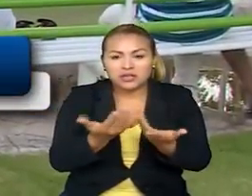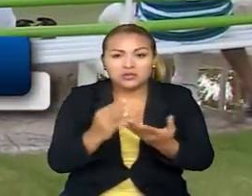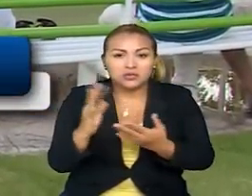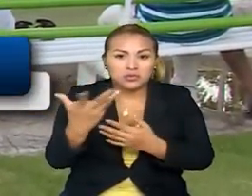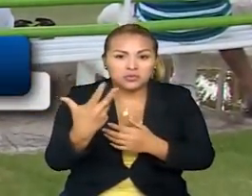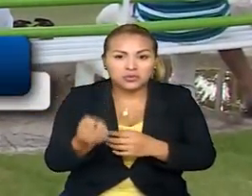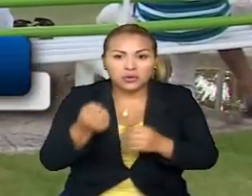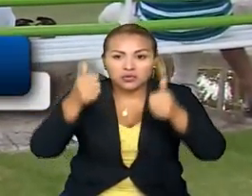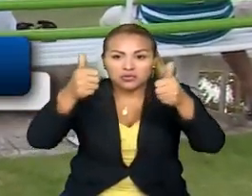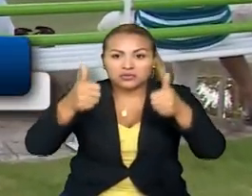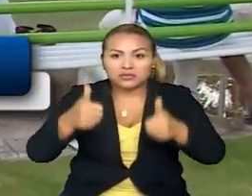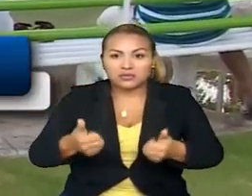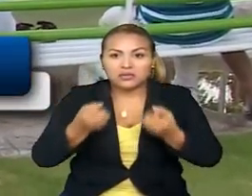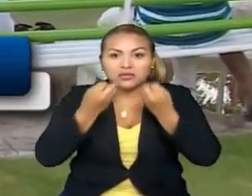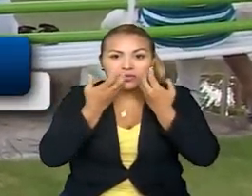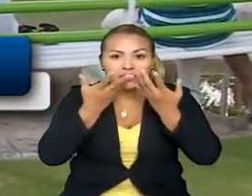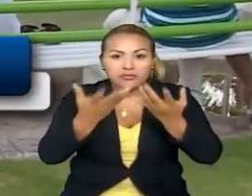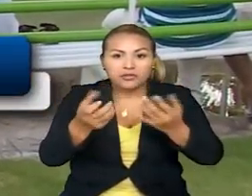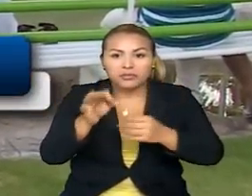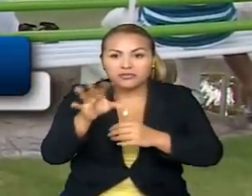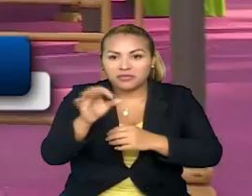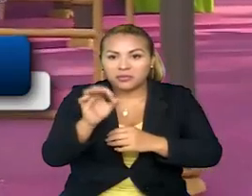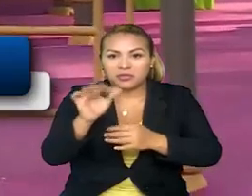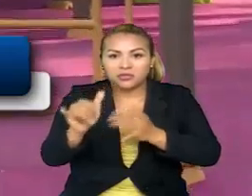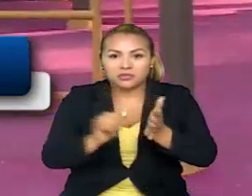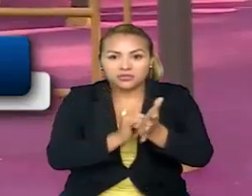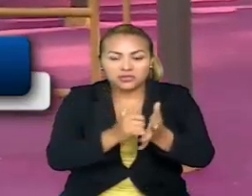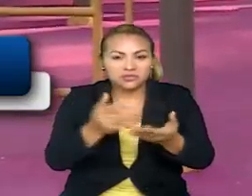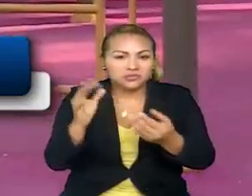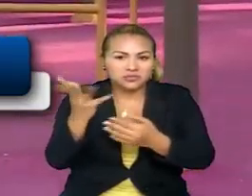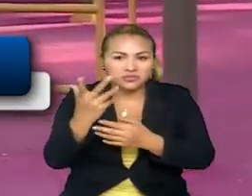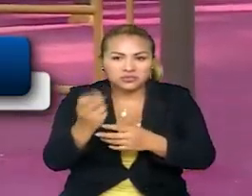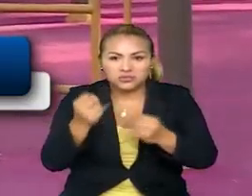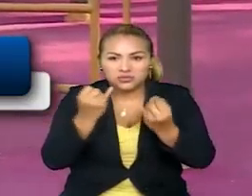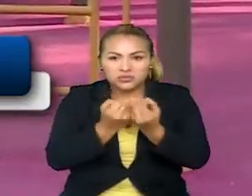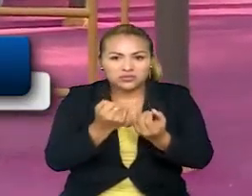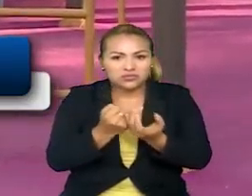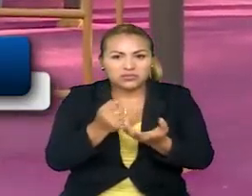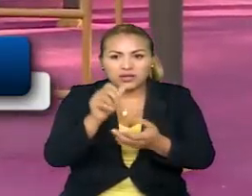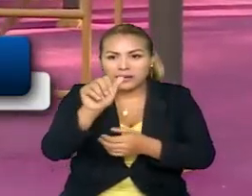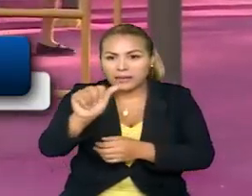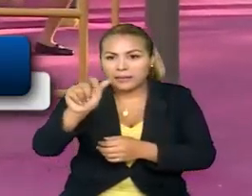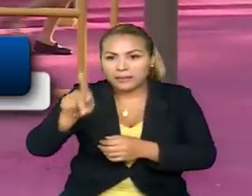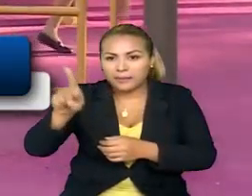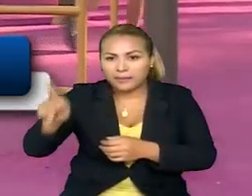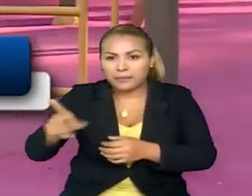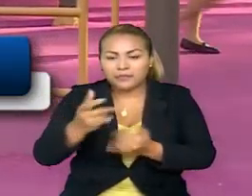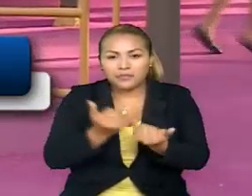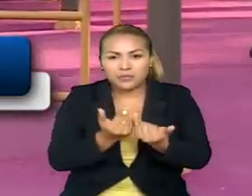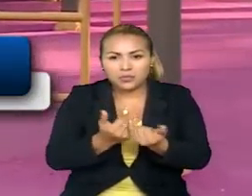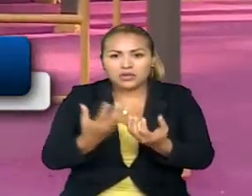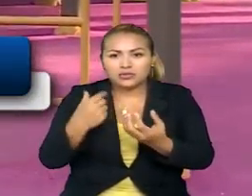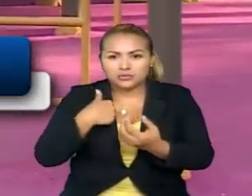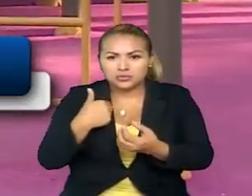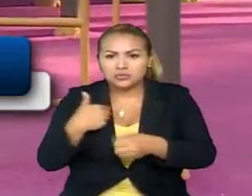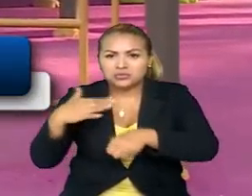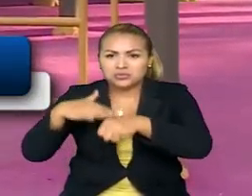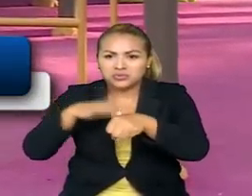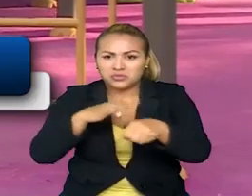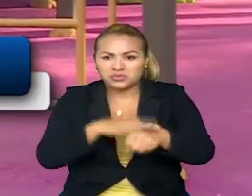sociales para tener un estilo 10 eludió la verdad es que yo siempre le digo yo escribo en mis redes invito a la población de que